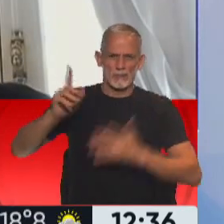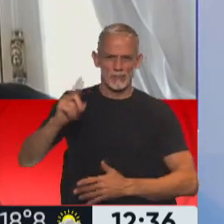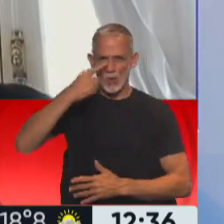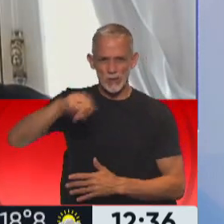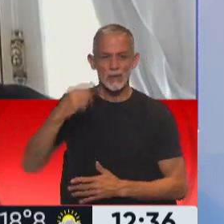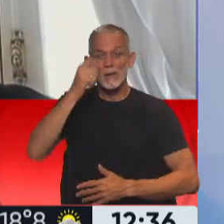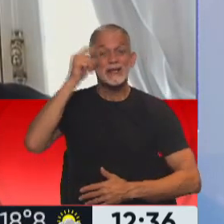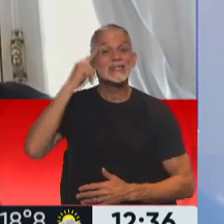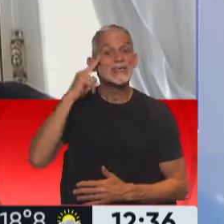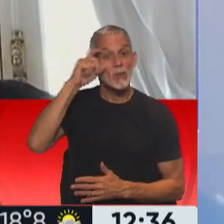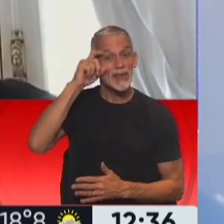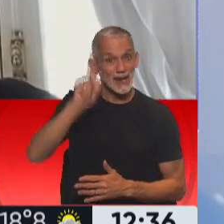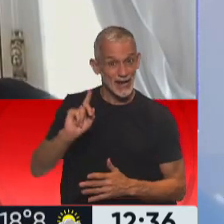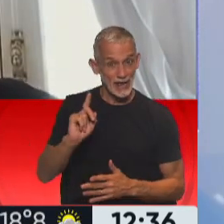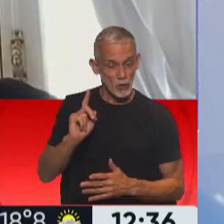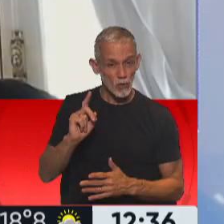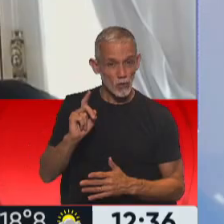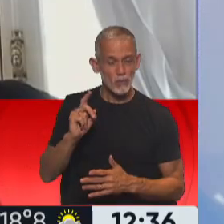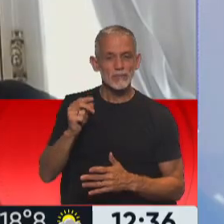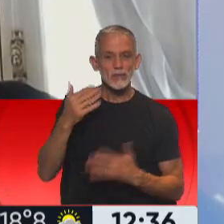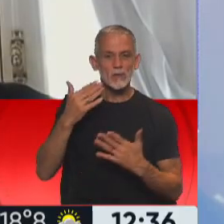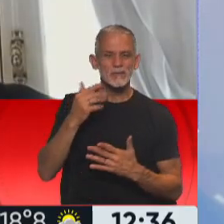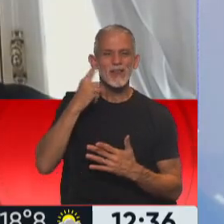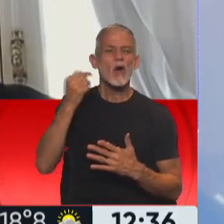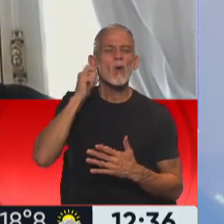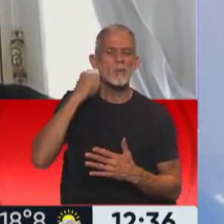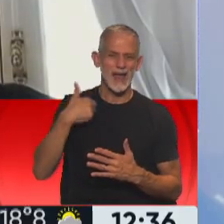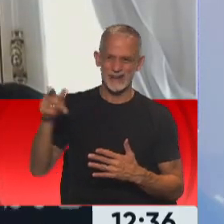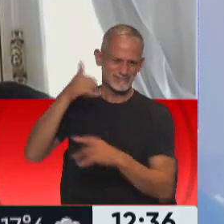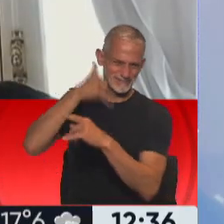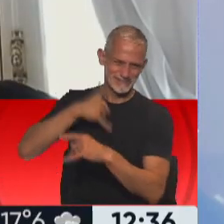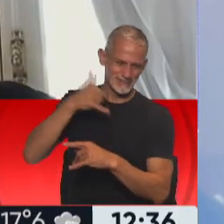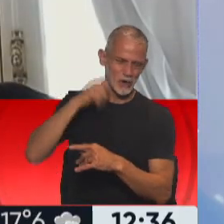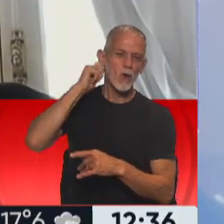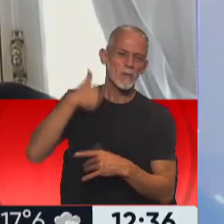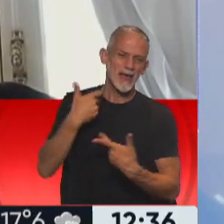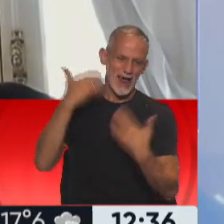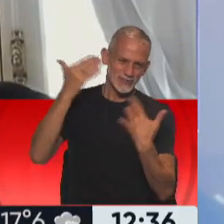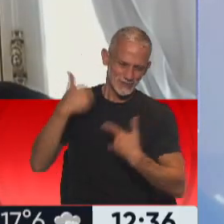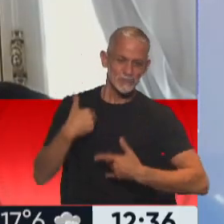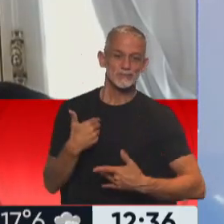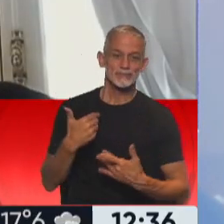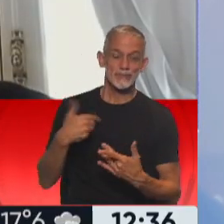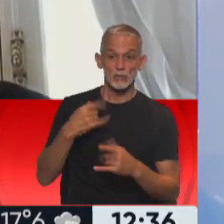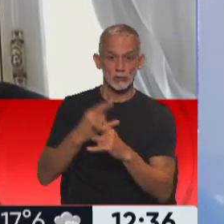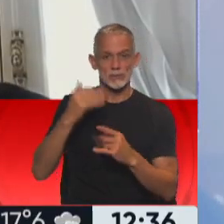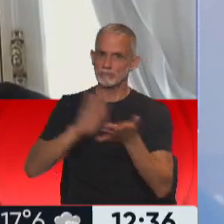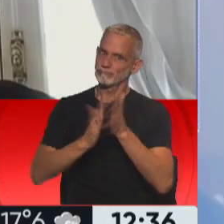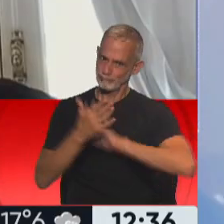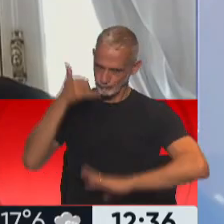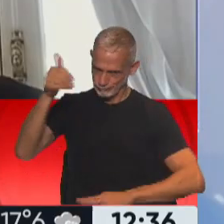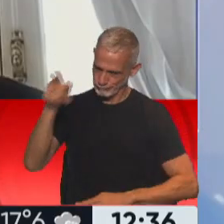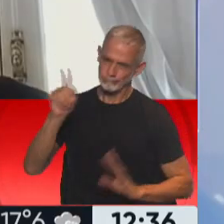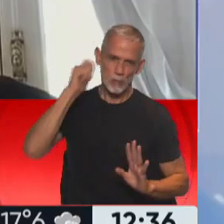fue el 29 de enero, que era el día de mi cumpleaños, siempre me llamaban para mi cumpleaños. Yo siempre lo saludaba para el